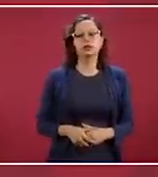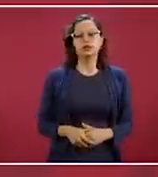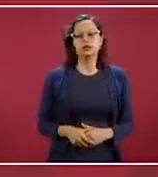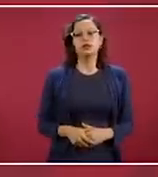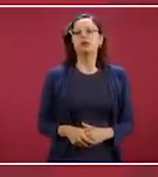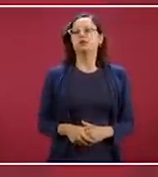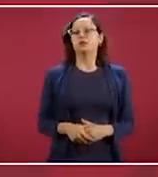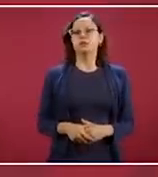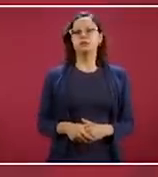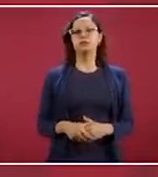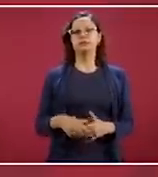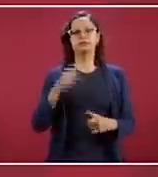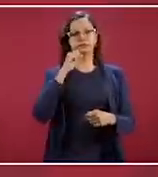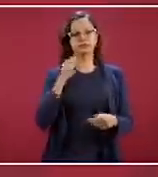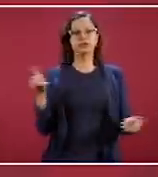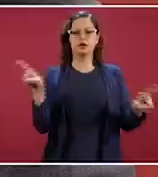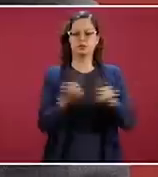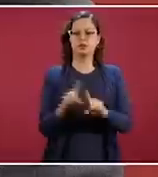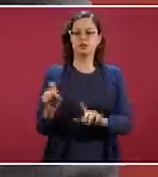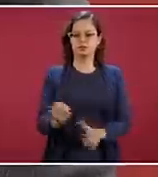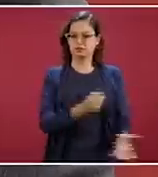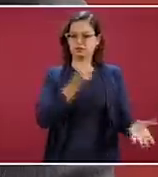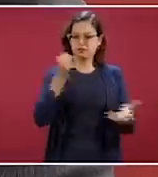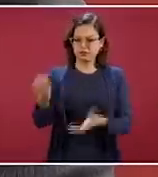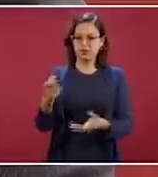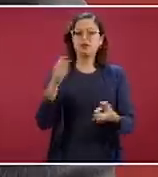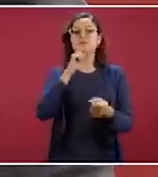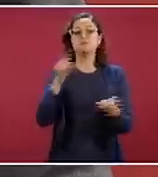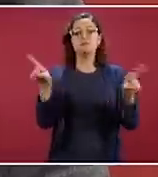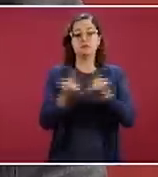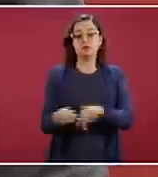transfirieron también los derechos de vía